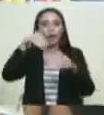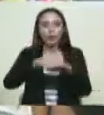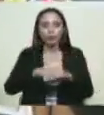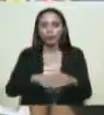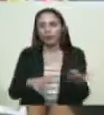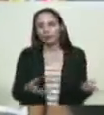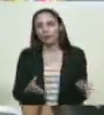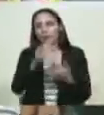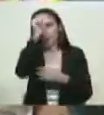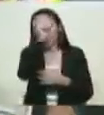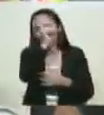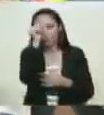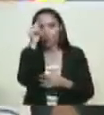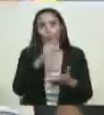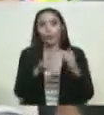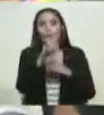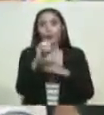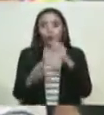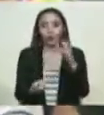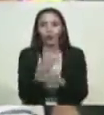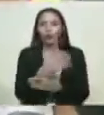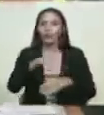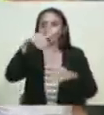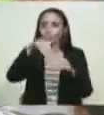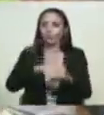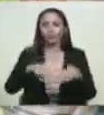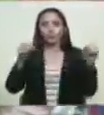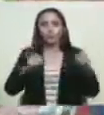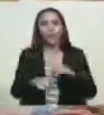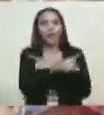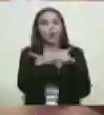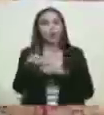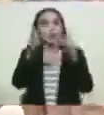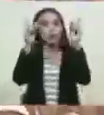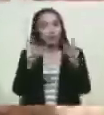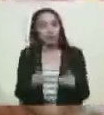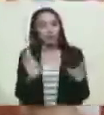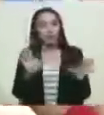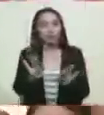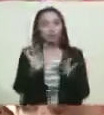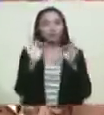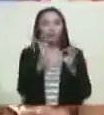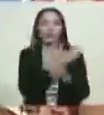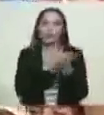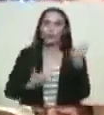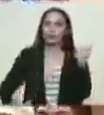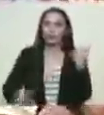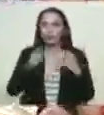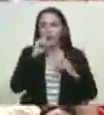mayo en Venezuela hay elecciones y el pueblo elige presidente de la República.